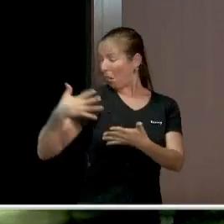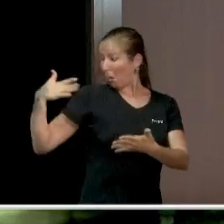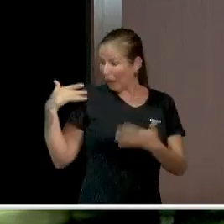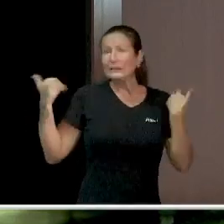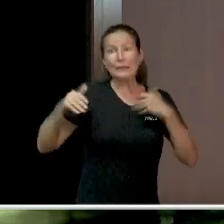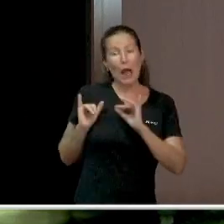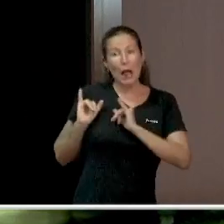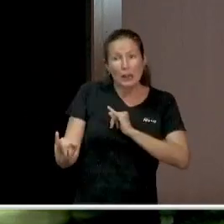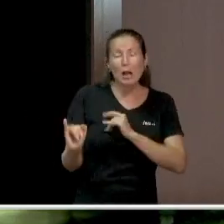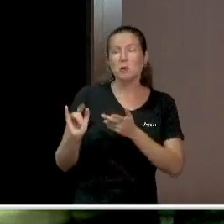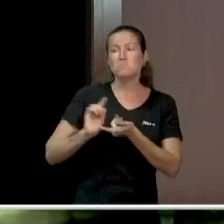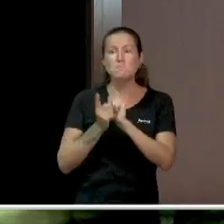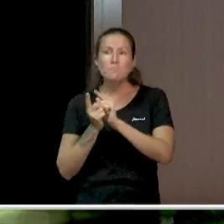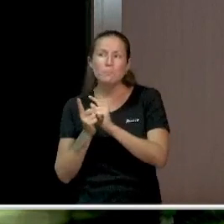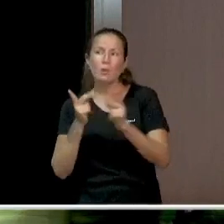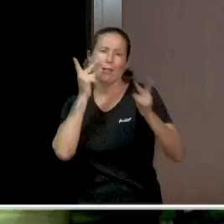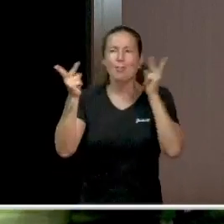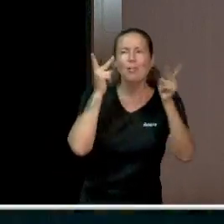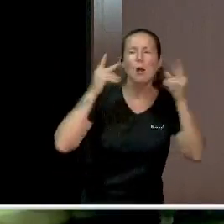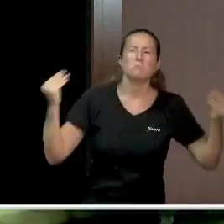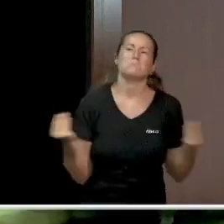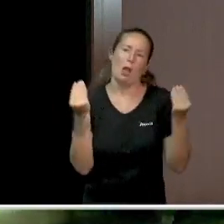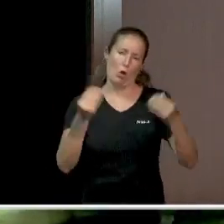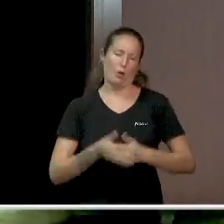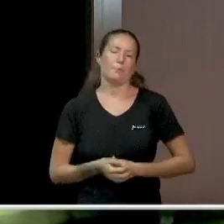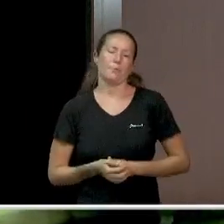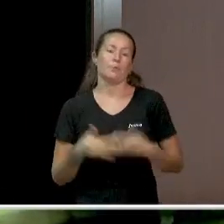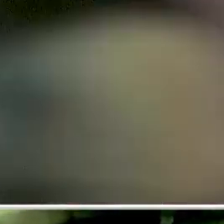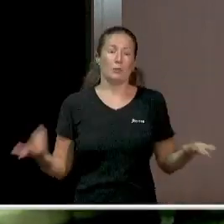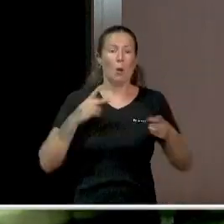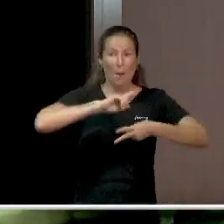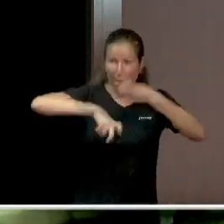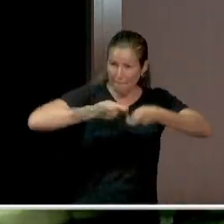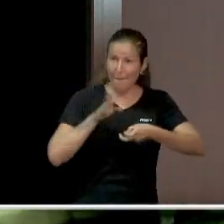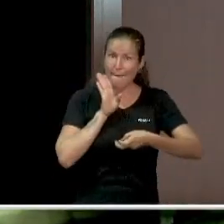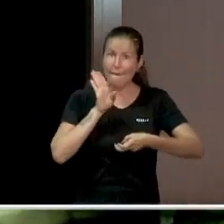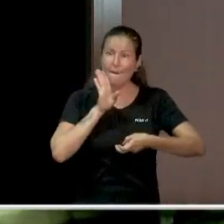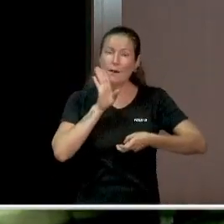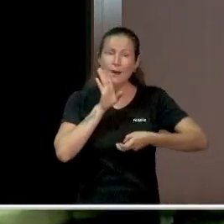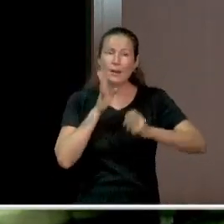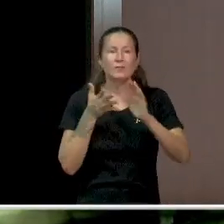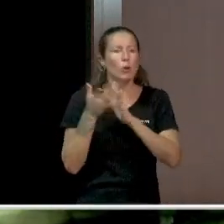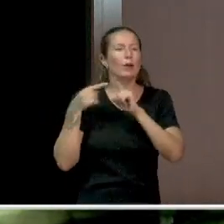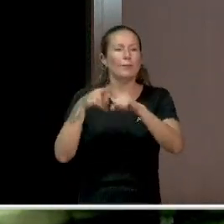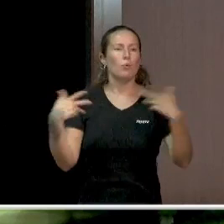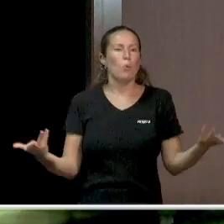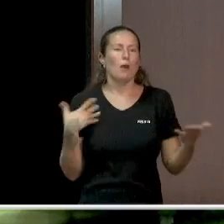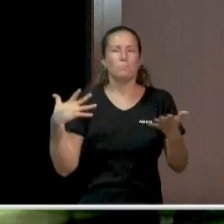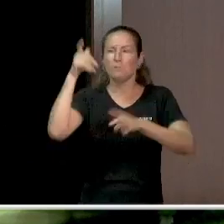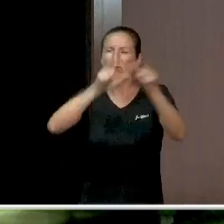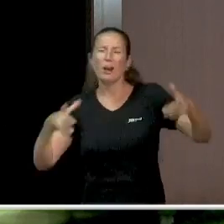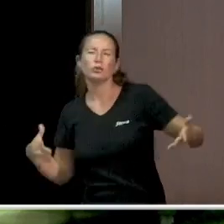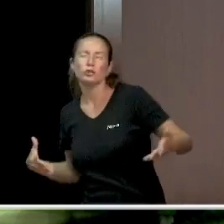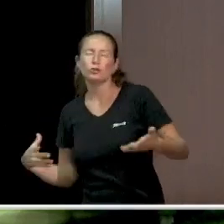han visibilizado de manera importante. Y esas modificaciones son para todos, para